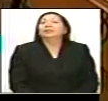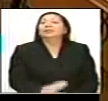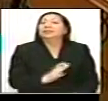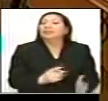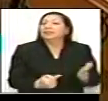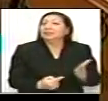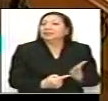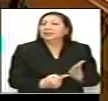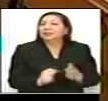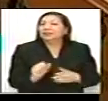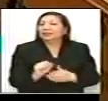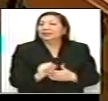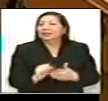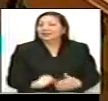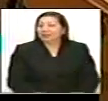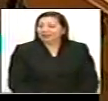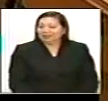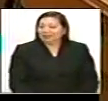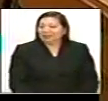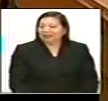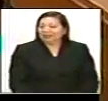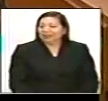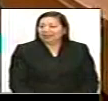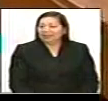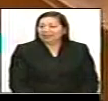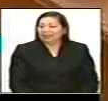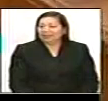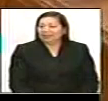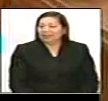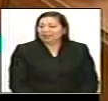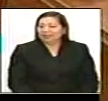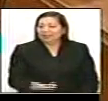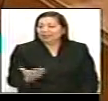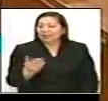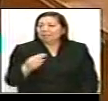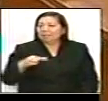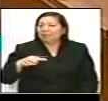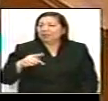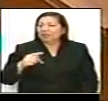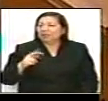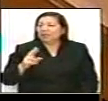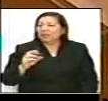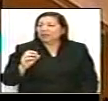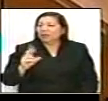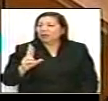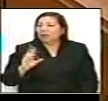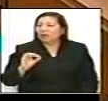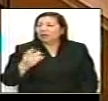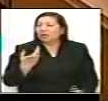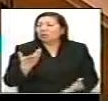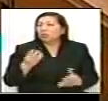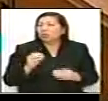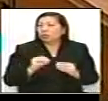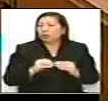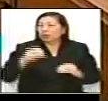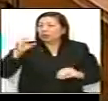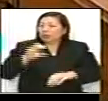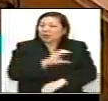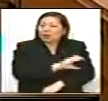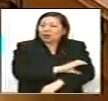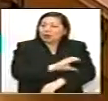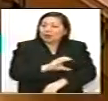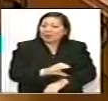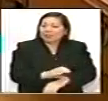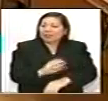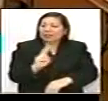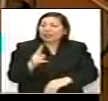técnico situacional de la red de estaciones hidrometeorológicas afectadas por el fenómeno del Niño costero en el año